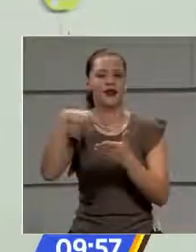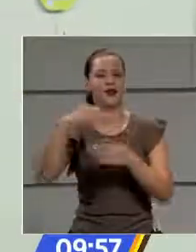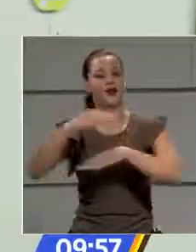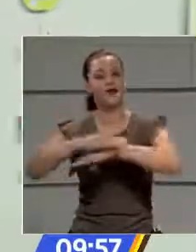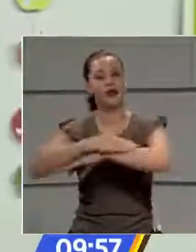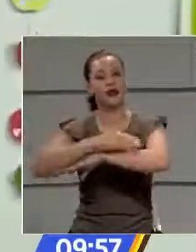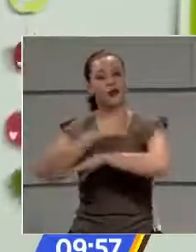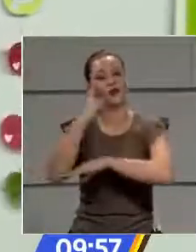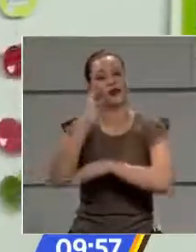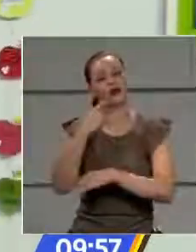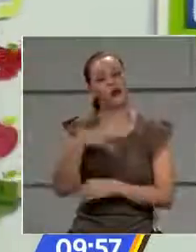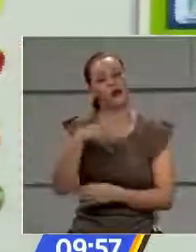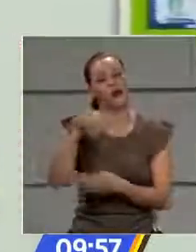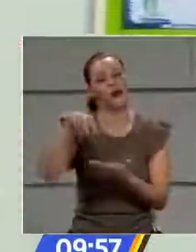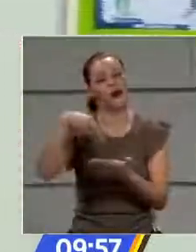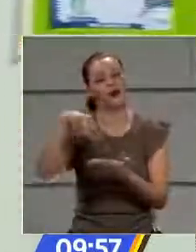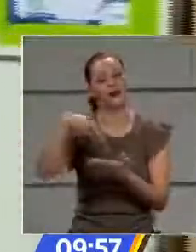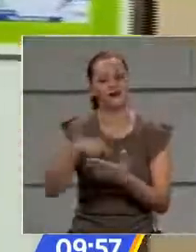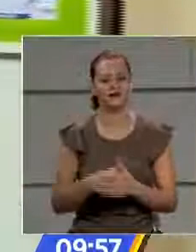porque dice que vamos a ir bailando.